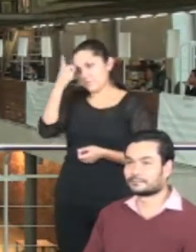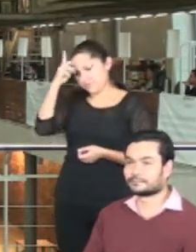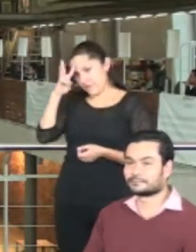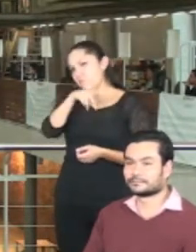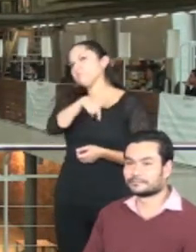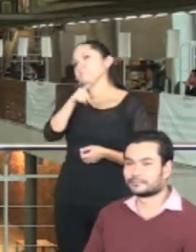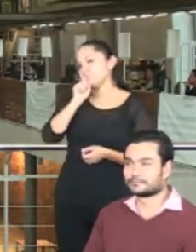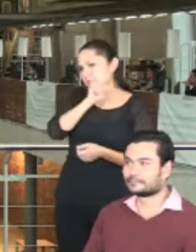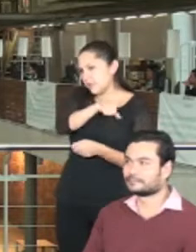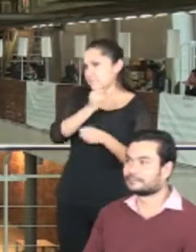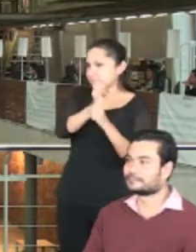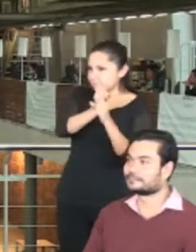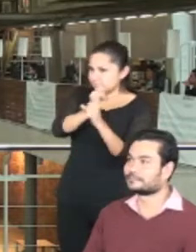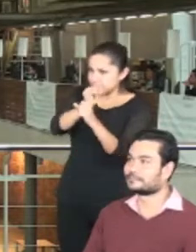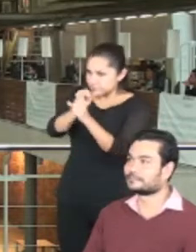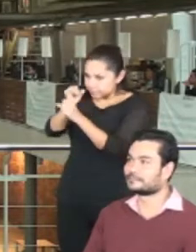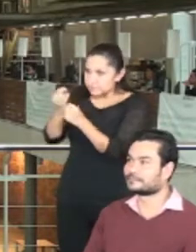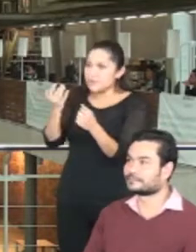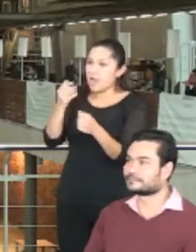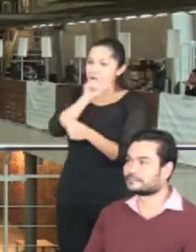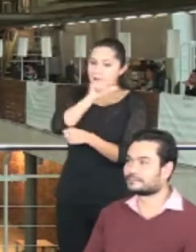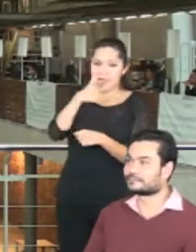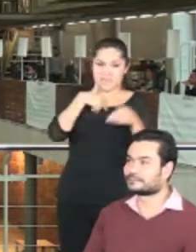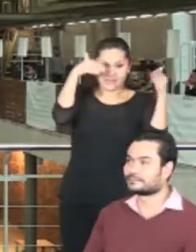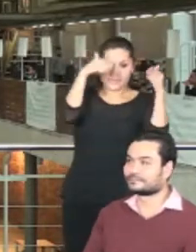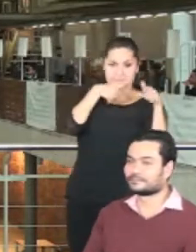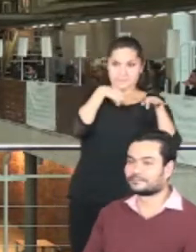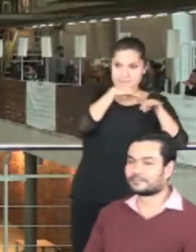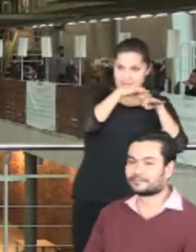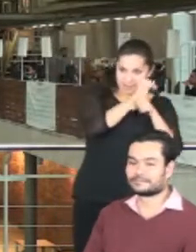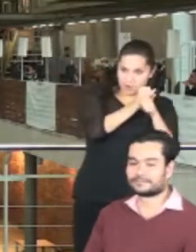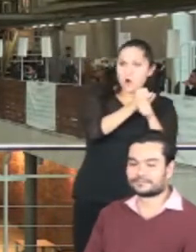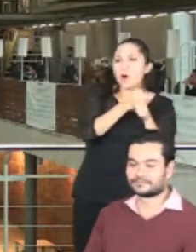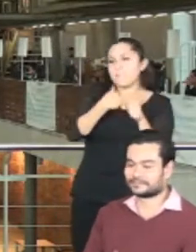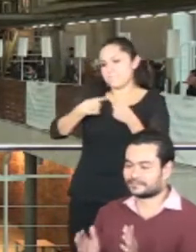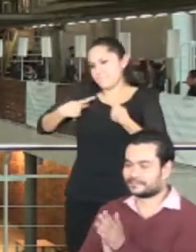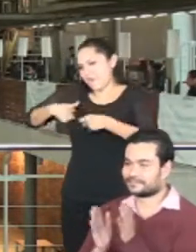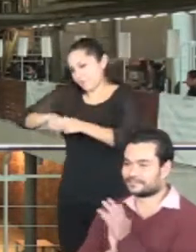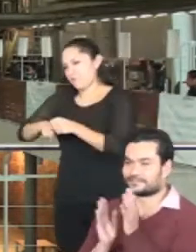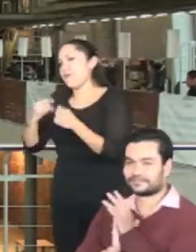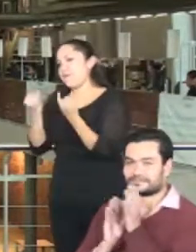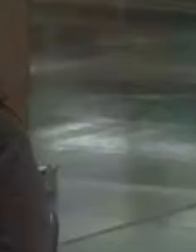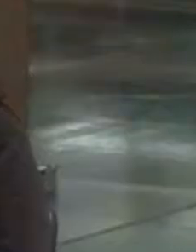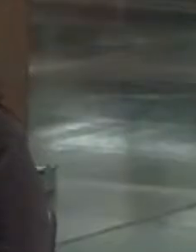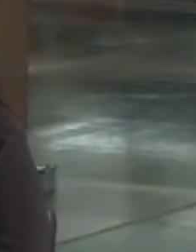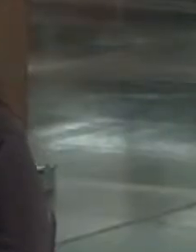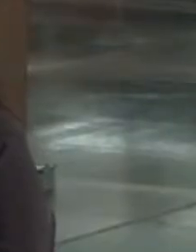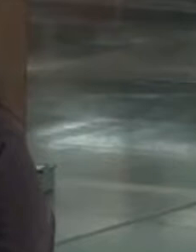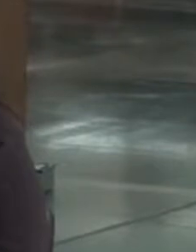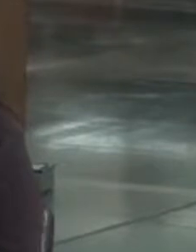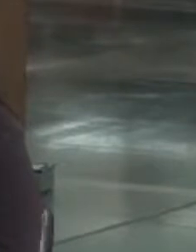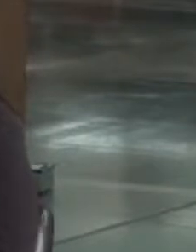profesional y también desde el ángulo personal entonces también le damos la bienvenida muchas gracias por estar aquí